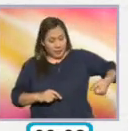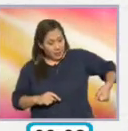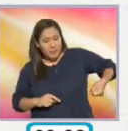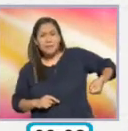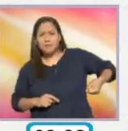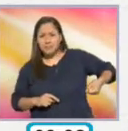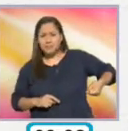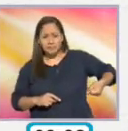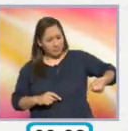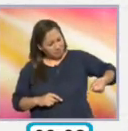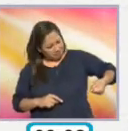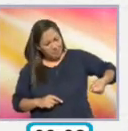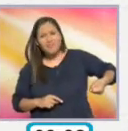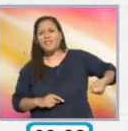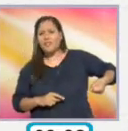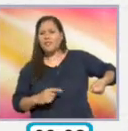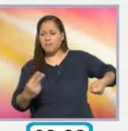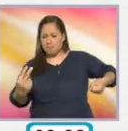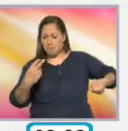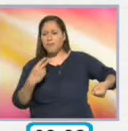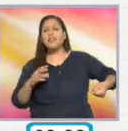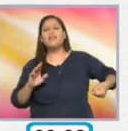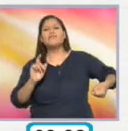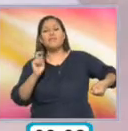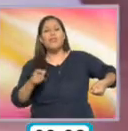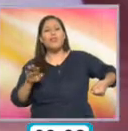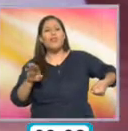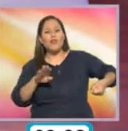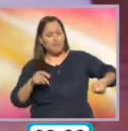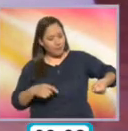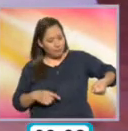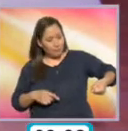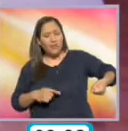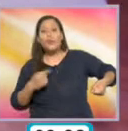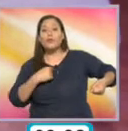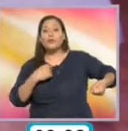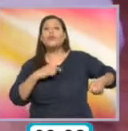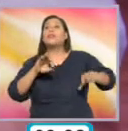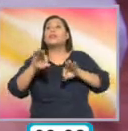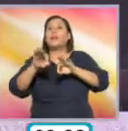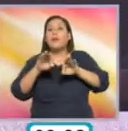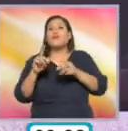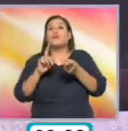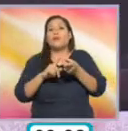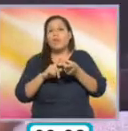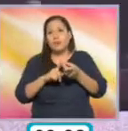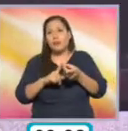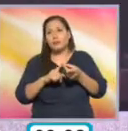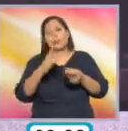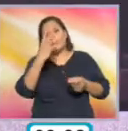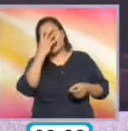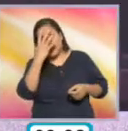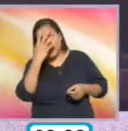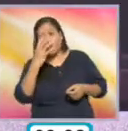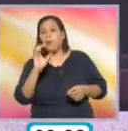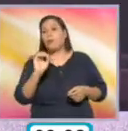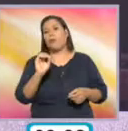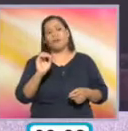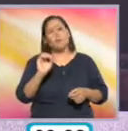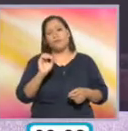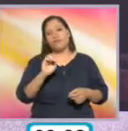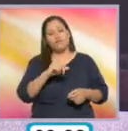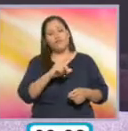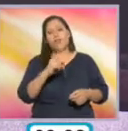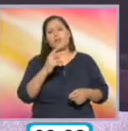pues código de comunicación hay que entender también en dónde yo estoy trabajando, si se me exige un código más formal o si se me exige un código